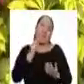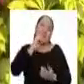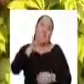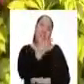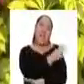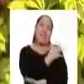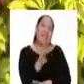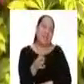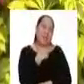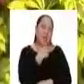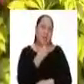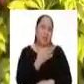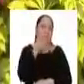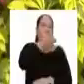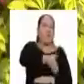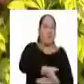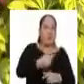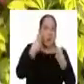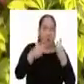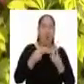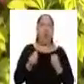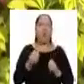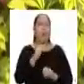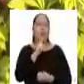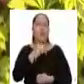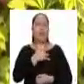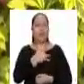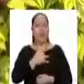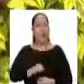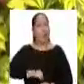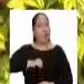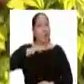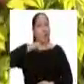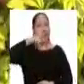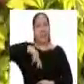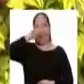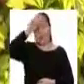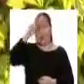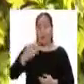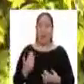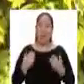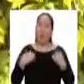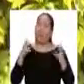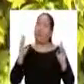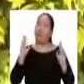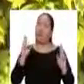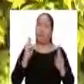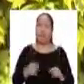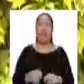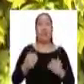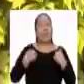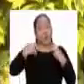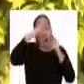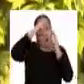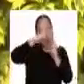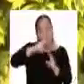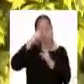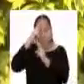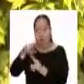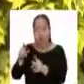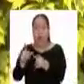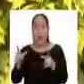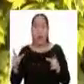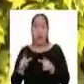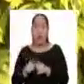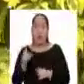aventureros. ¿Cómo no sentirnos orgullosos del Perú? La verdad, tenemos mucha suerte y tenemos que respetar siempre el hábitat de todos los animales, evitando